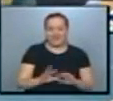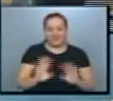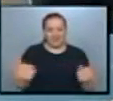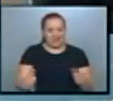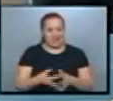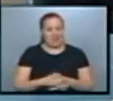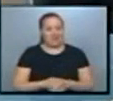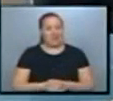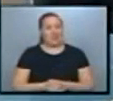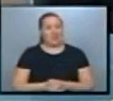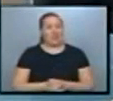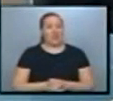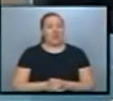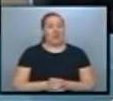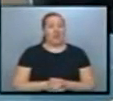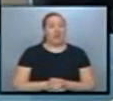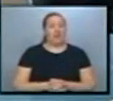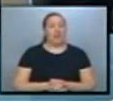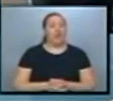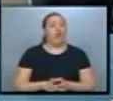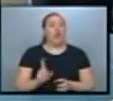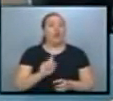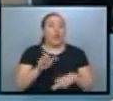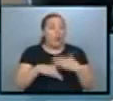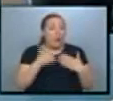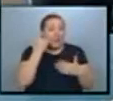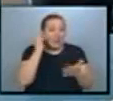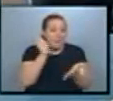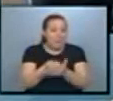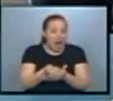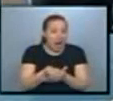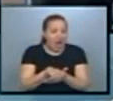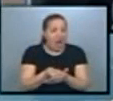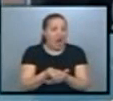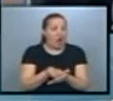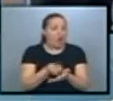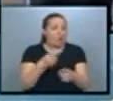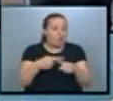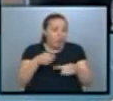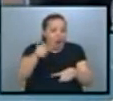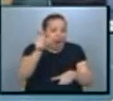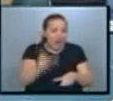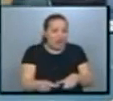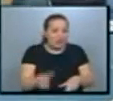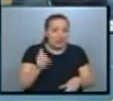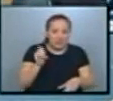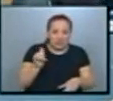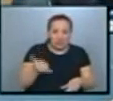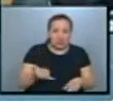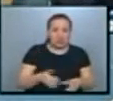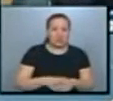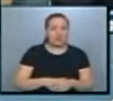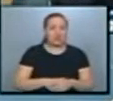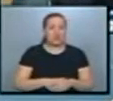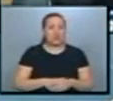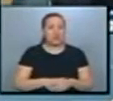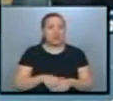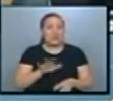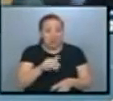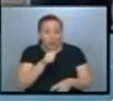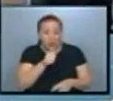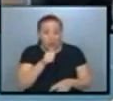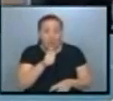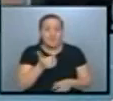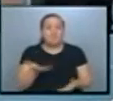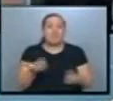a la suerte. Vamos a ver, ¿ni jugó pero pagaron por él o no? Sí, claro. Y bueno, sí, sí, sí, ya debutó. ¿Estaba borracho, Dani? Un poquito. Y no